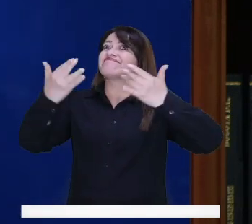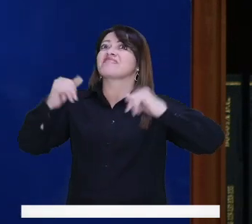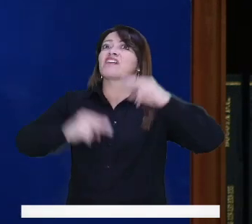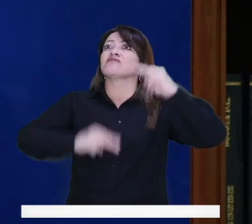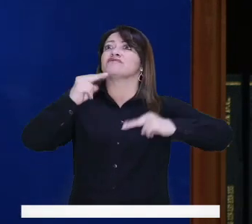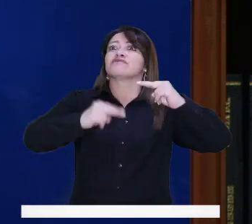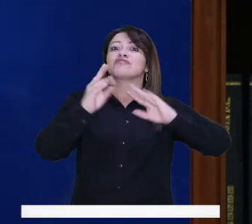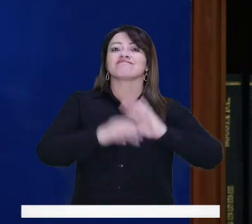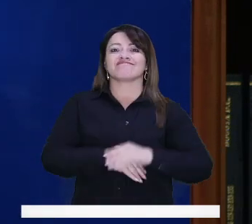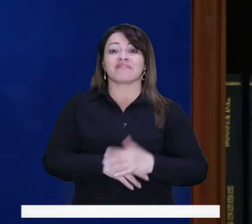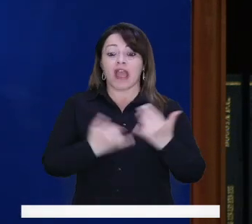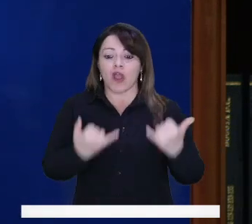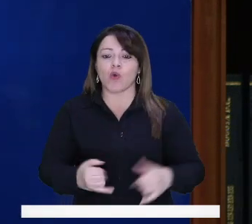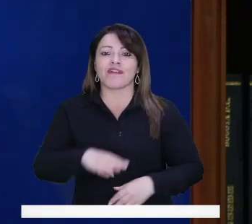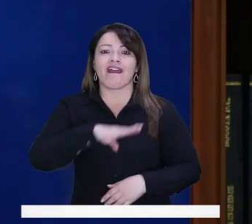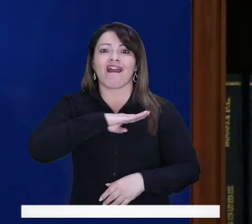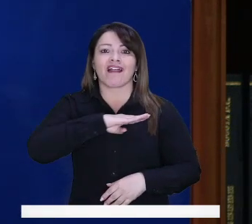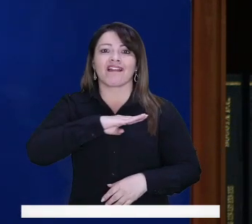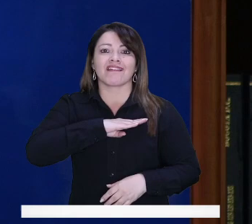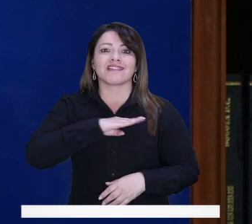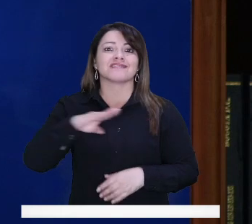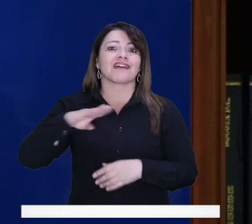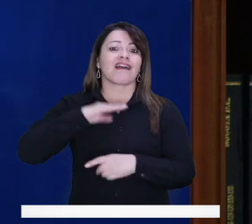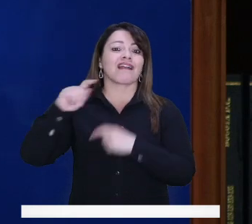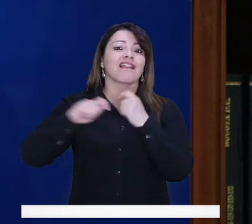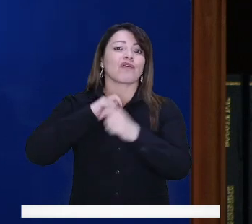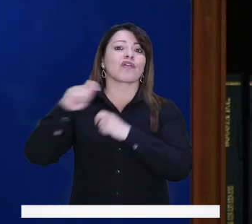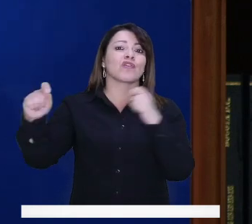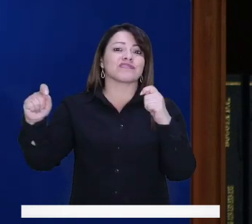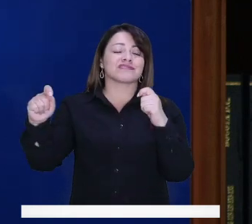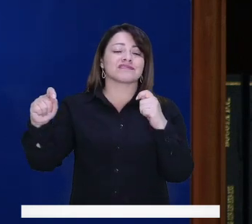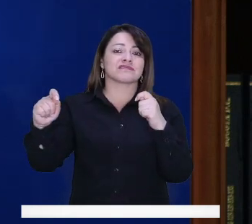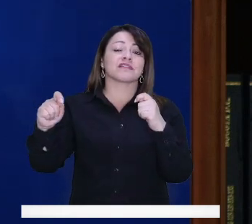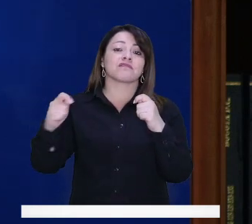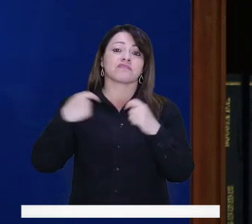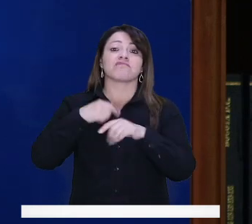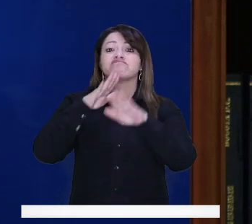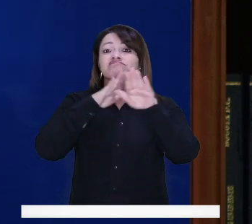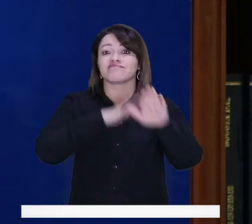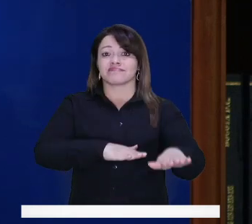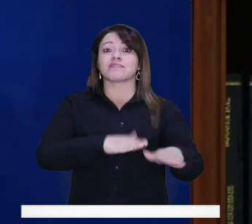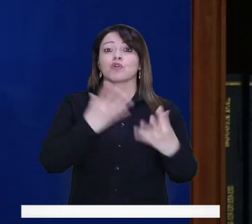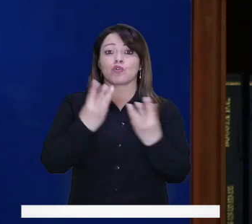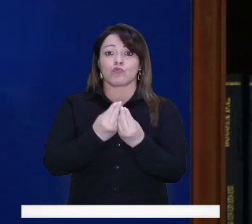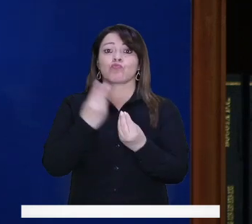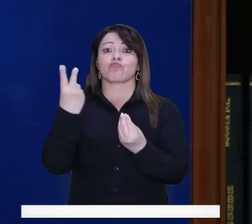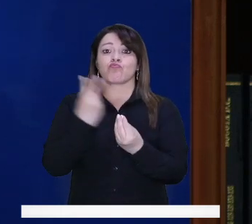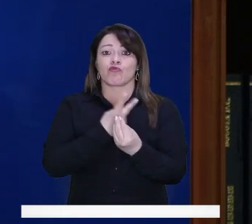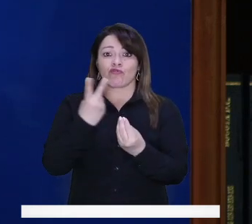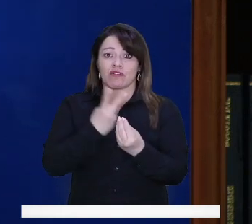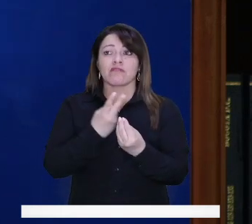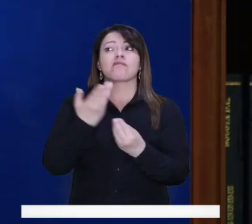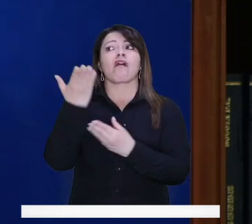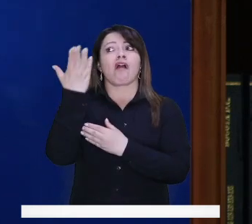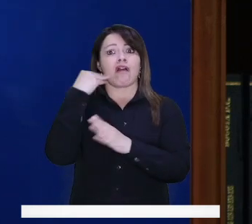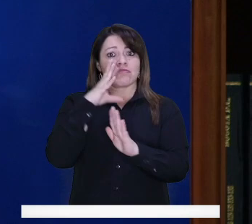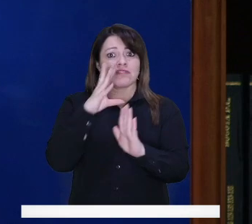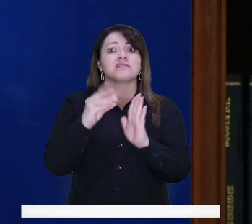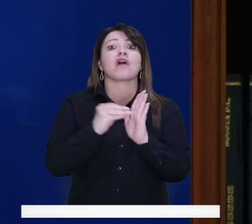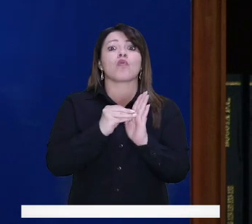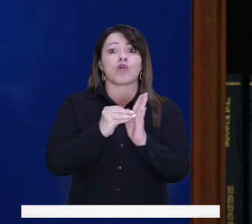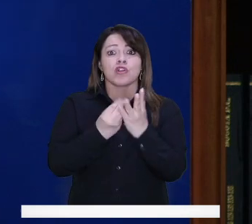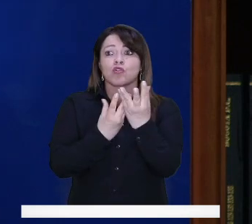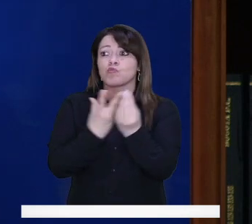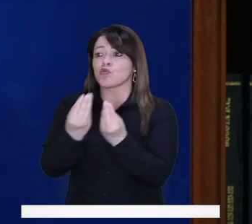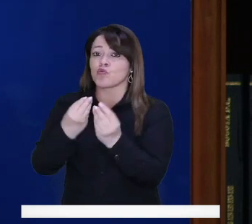hierro. Y la señora alcaldesa Claudia López, que representa curiosamente el Partido Verde, que hizo un acuerdo con